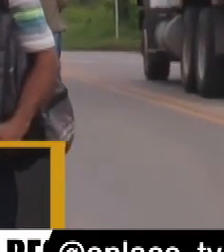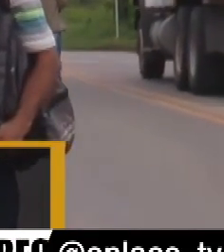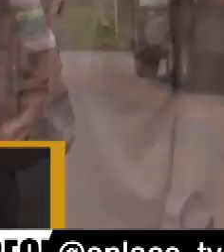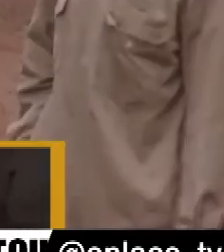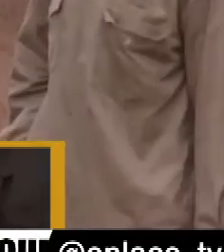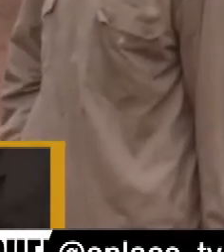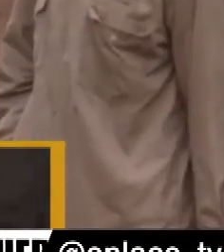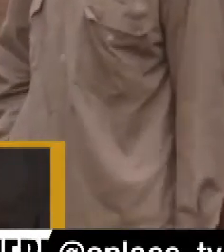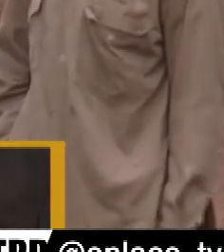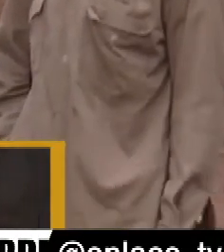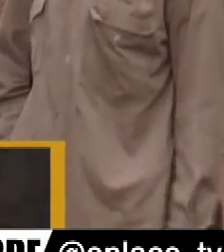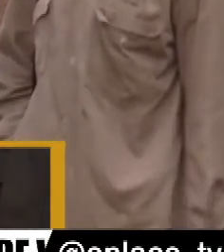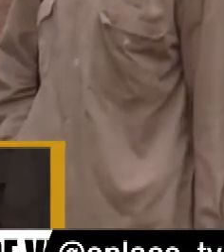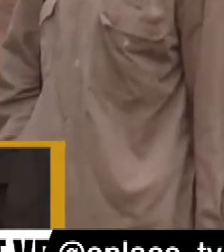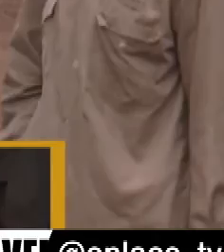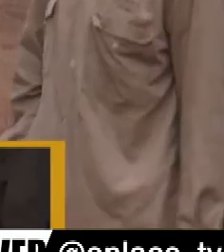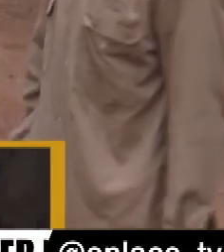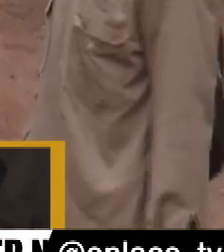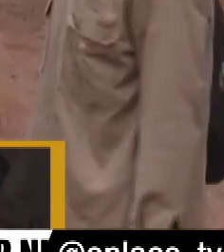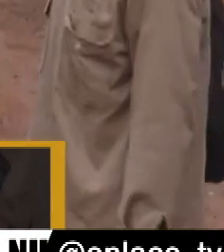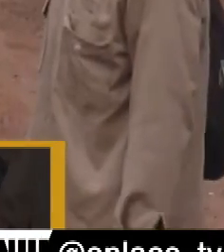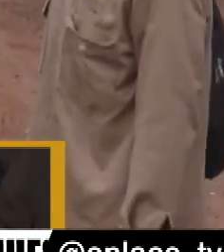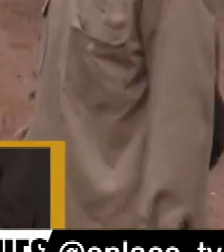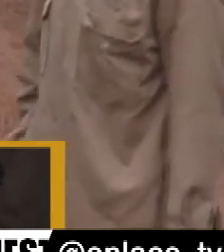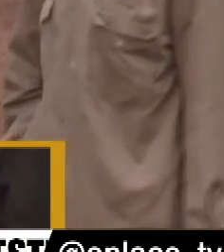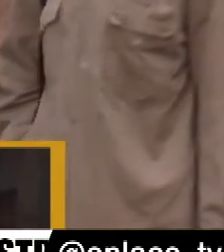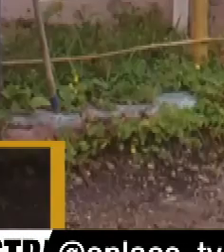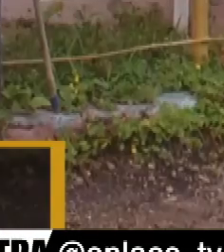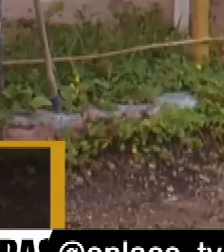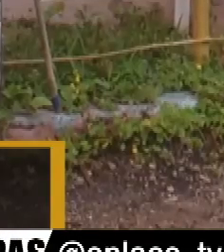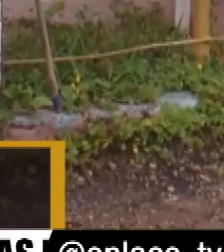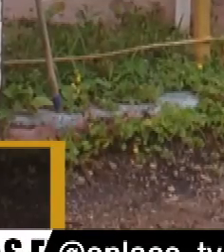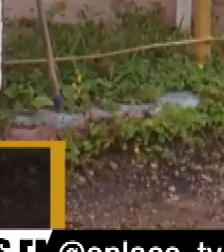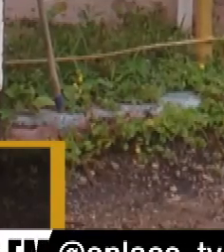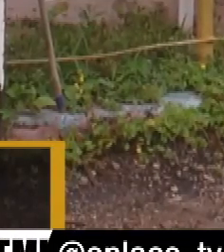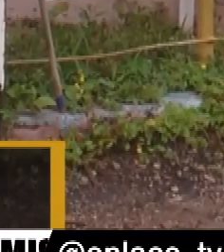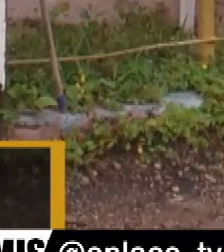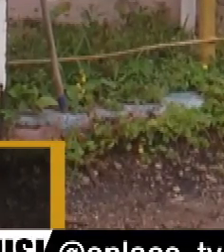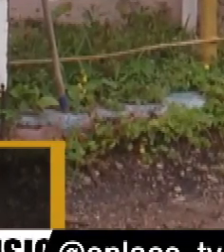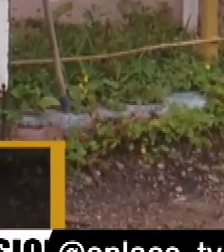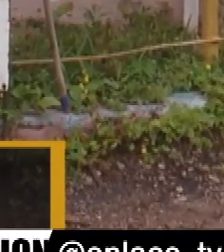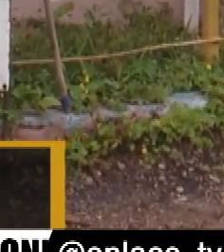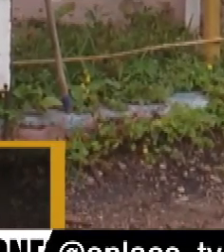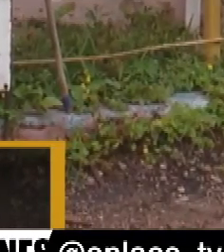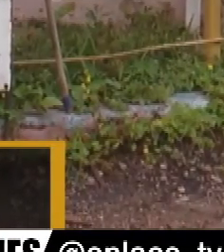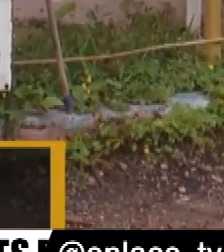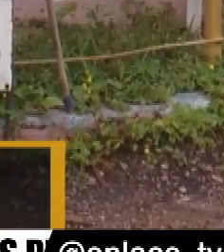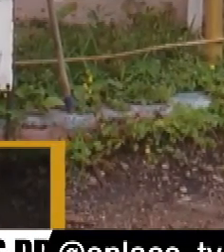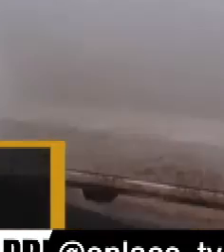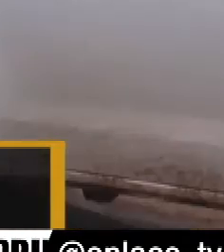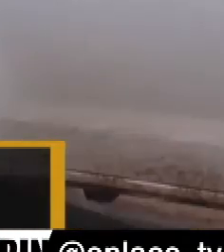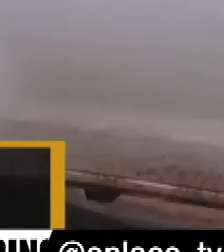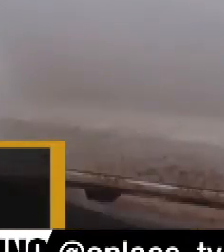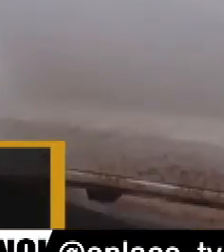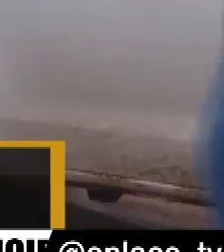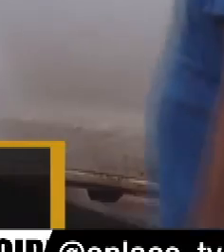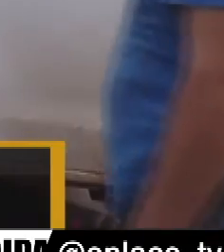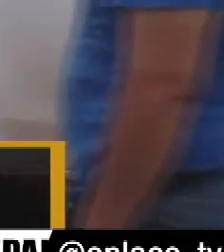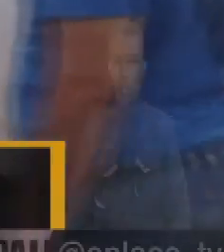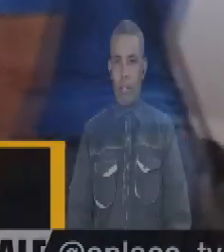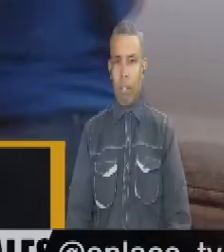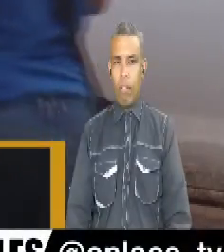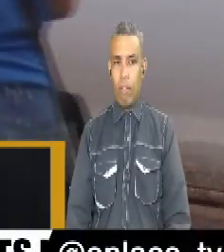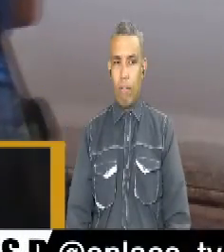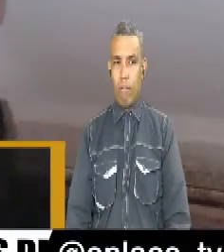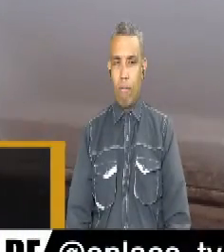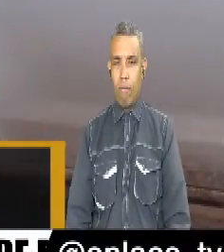de Barranca Bermeja está bregando a ganarse ese contrato, se bajan a 60. Entonces, ¿con qué van a hacer la obra?